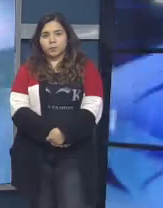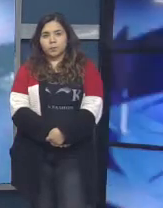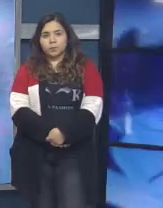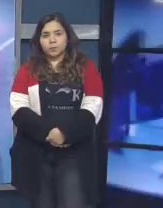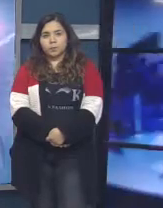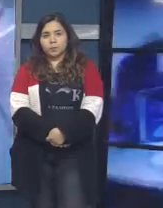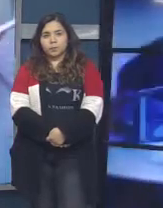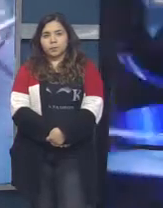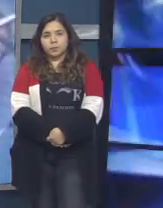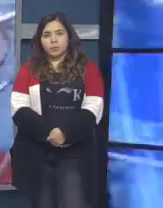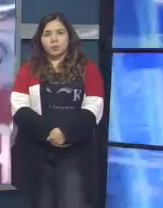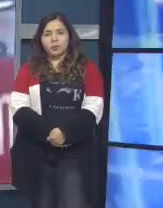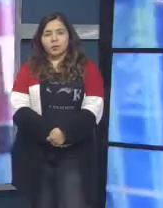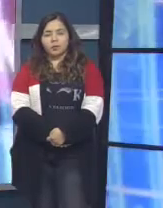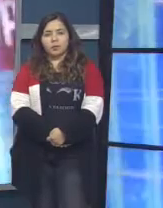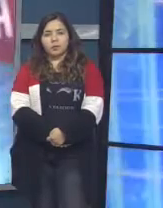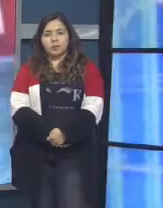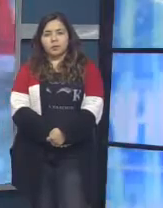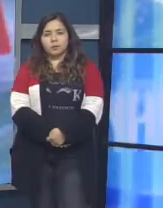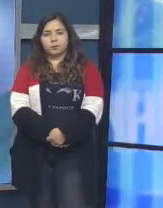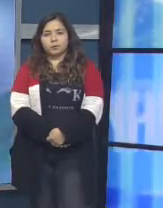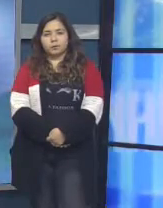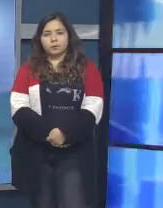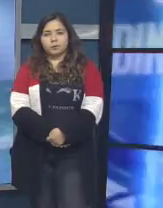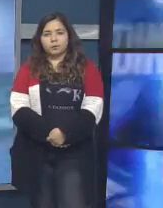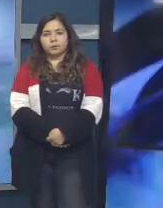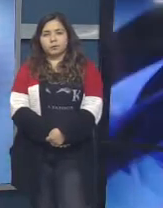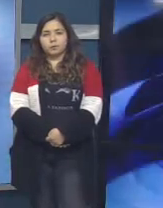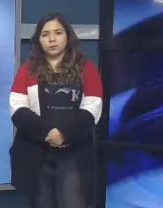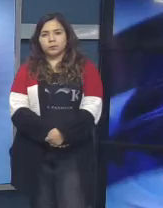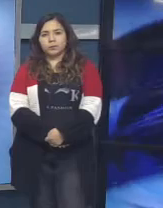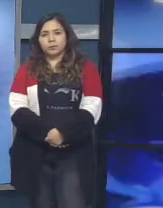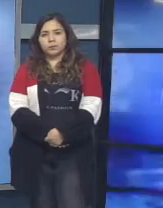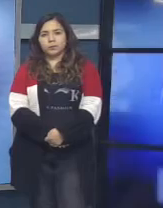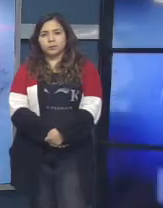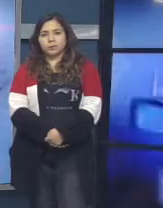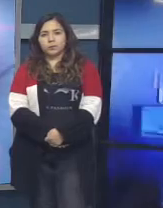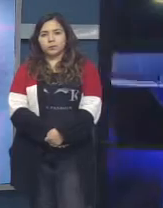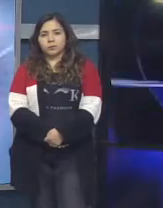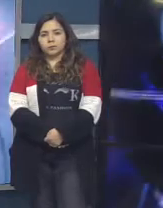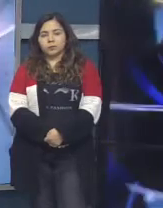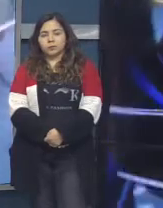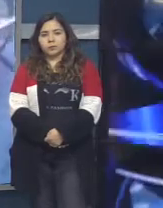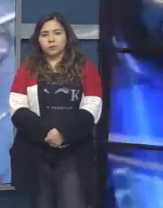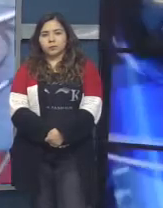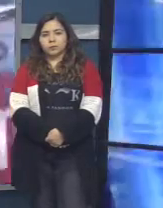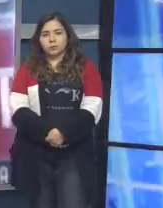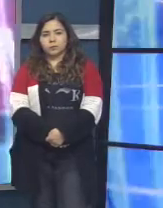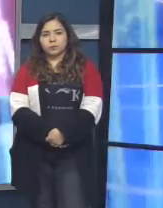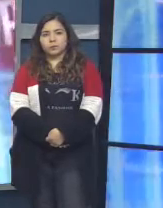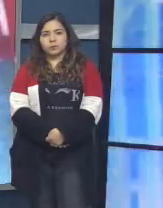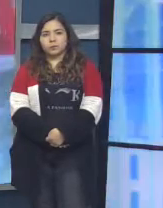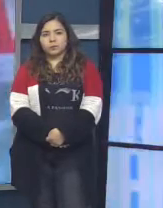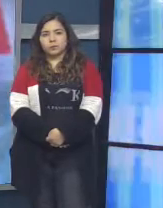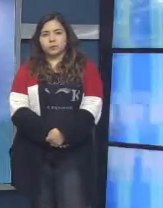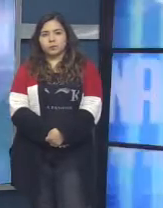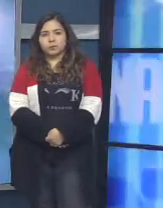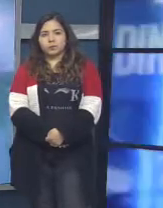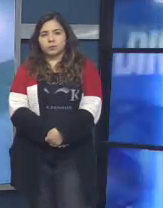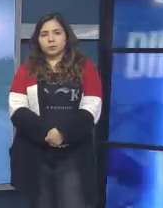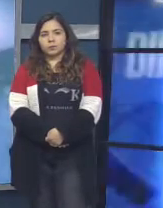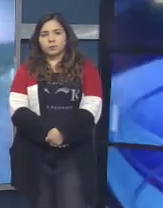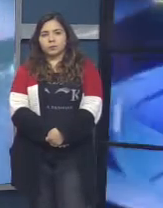bastante compleja. ¿Y cuál es la expectativa para lo que viene en las siguientes semanas o el próximo mes para San Juan, teniendo en